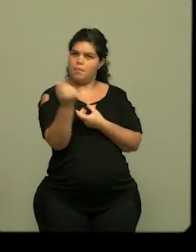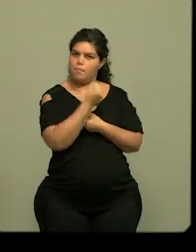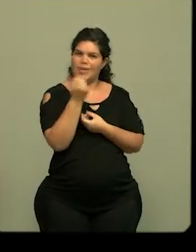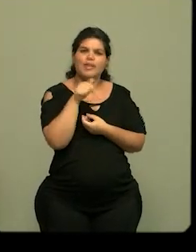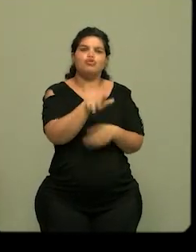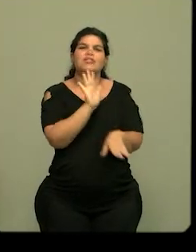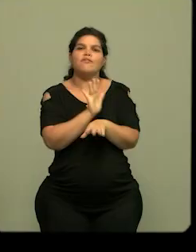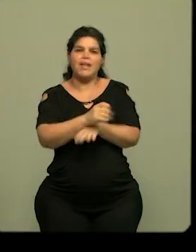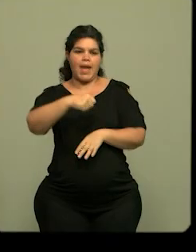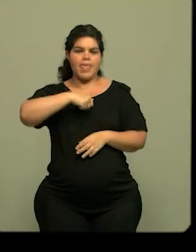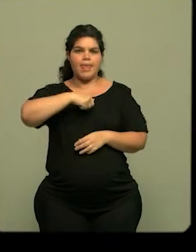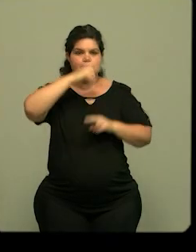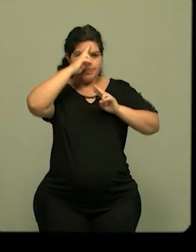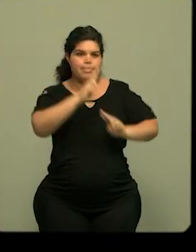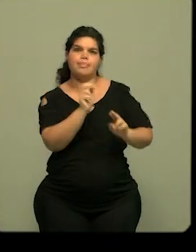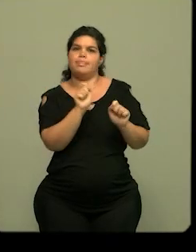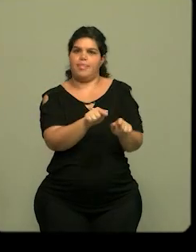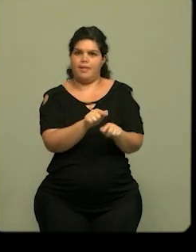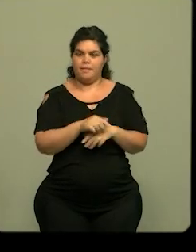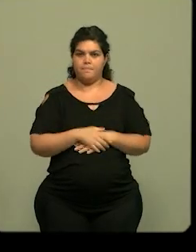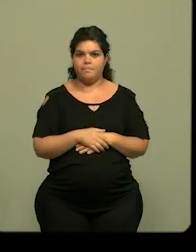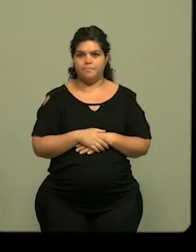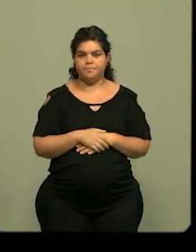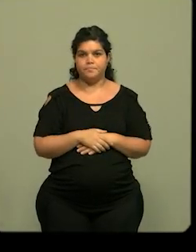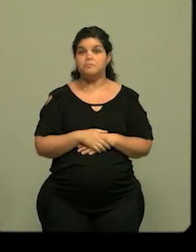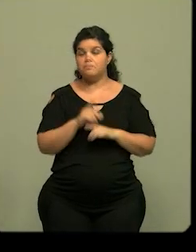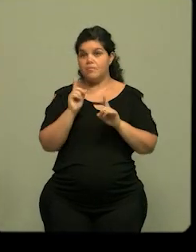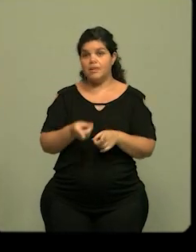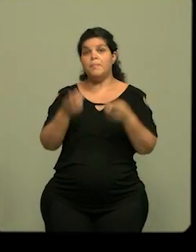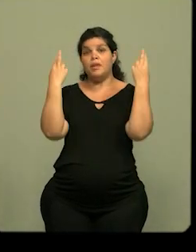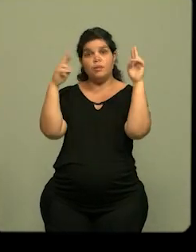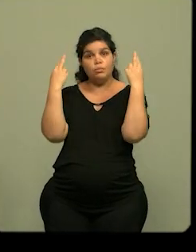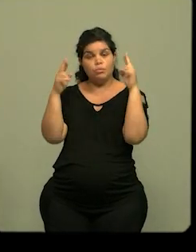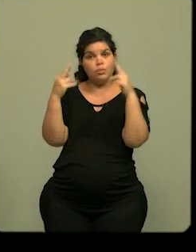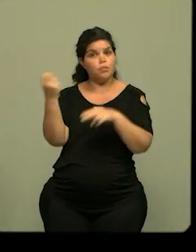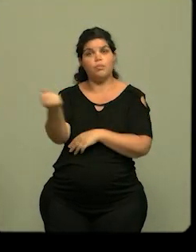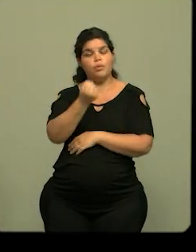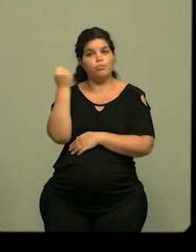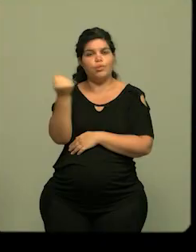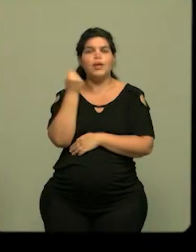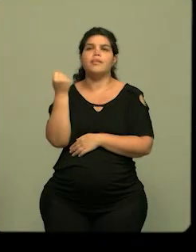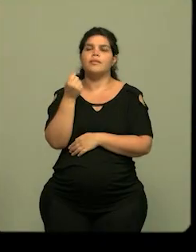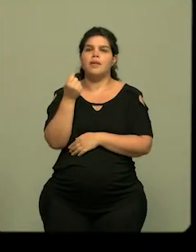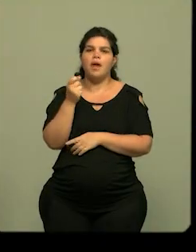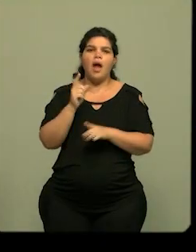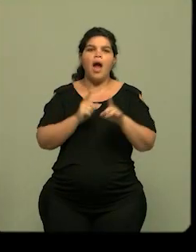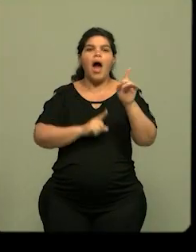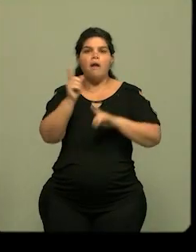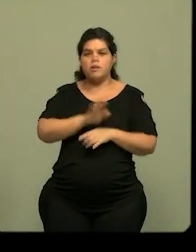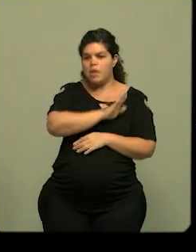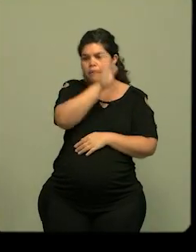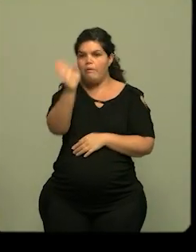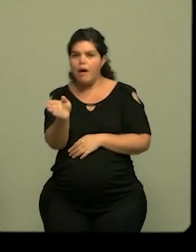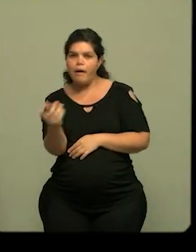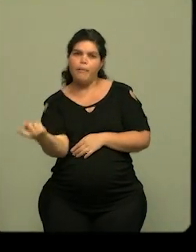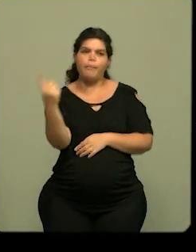lugar. Sin duda. Bueno, también hay que tener en cuenta, y digo, y esto es parte del turismo, que hay mucha gente que viene a un lugar o va hacia un lugar porque le interesa